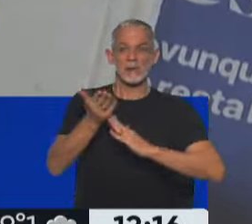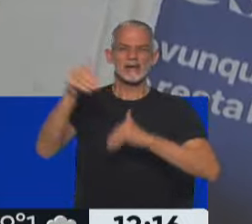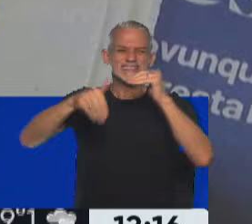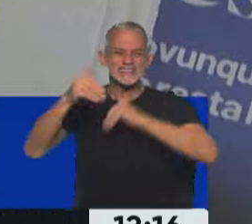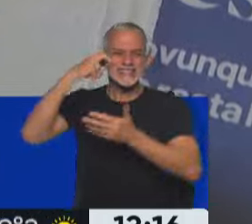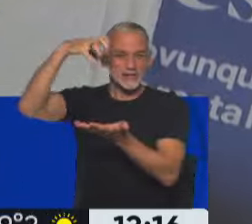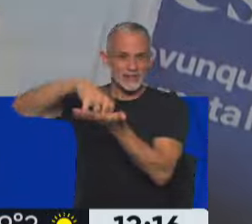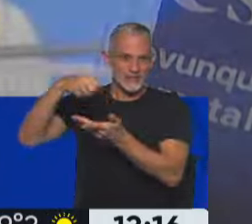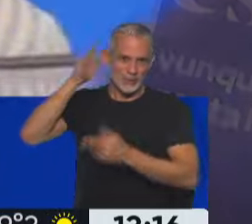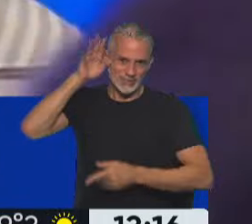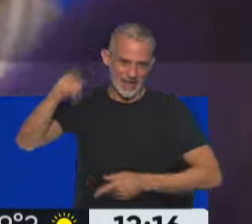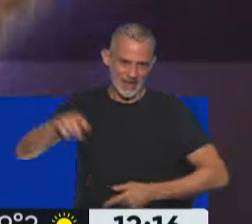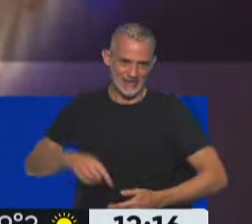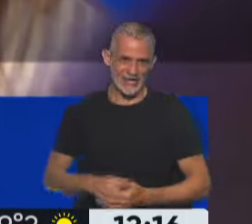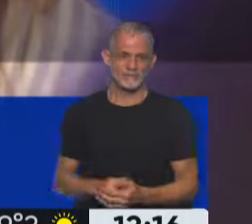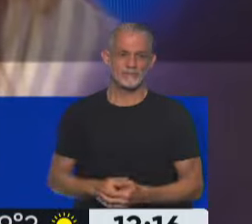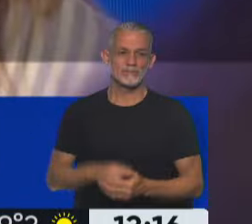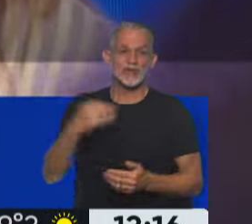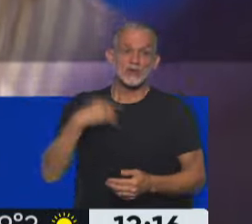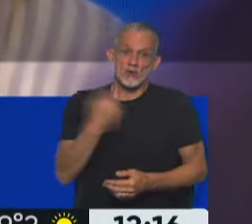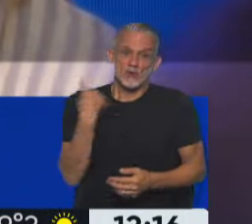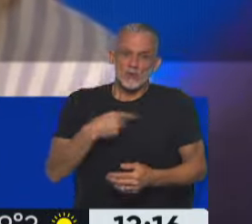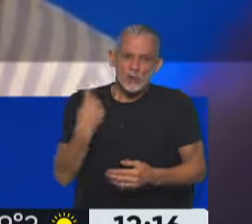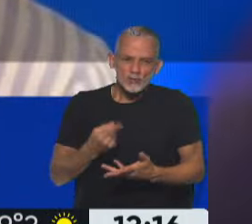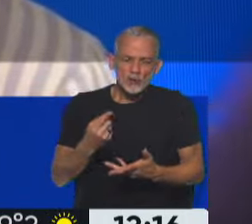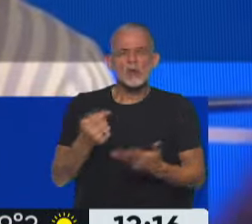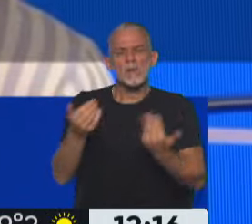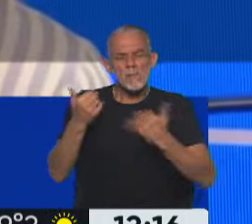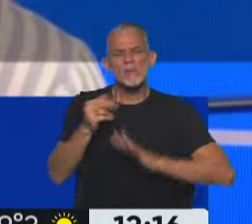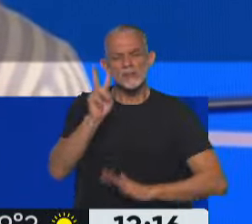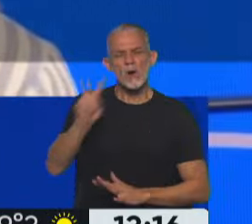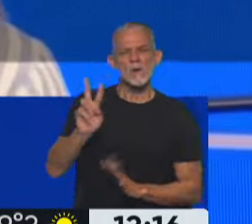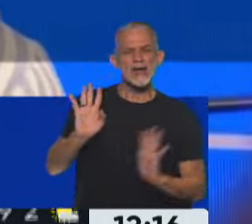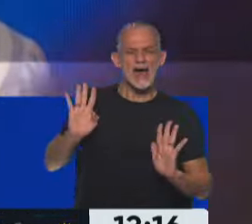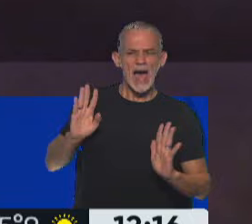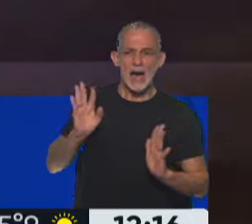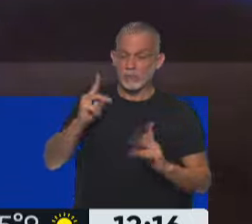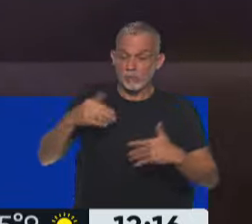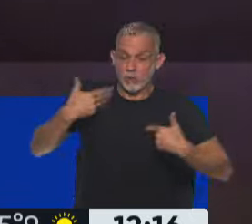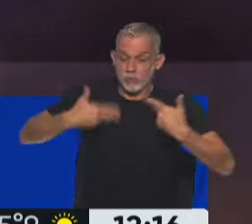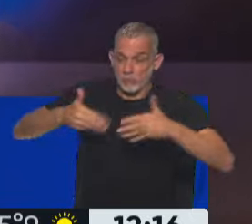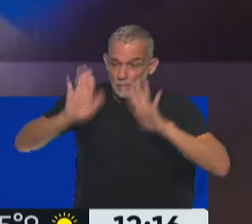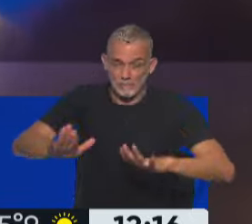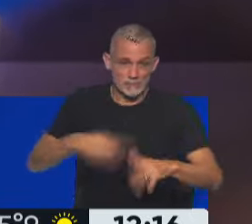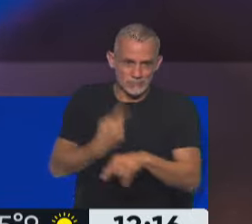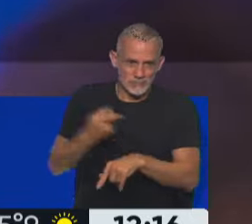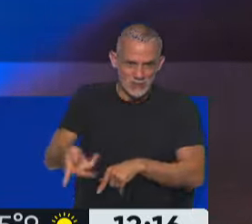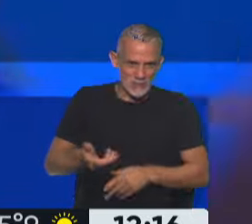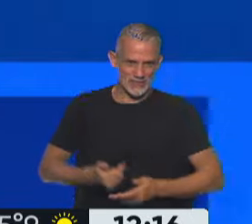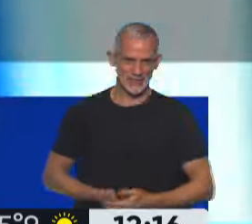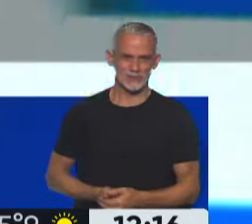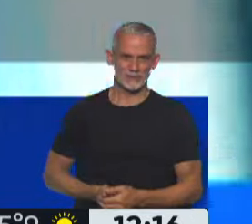legislatura comunitaria. En el caso nuestro, ci hanno visto arrivare, ma non sono stati in grado di